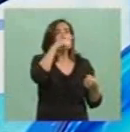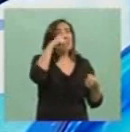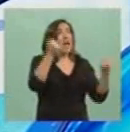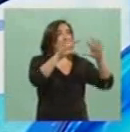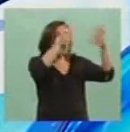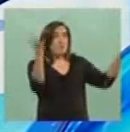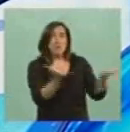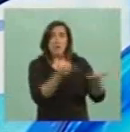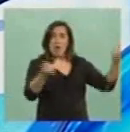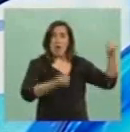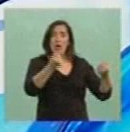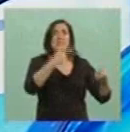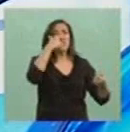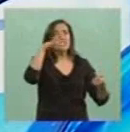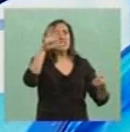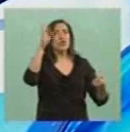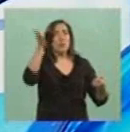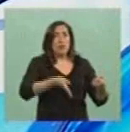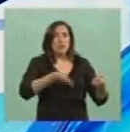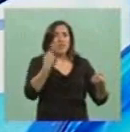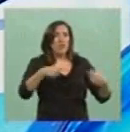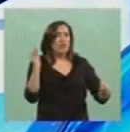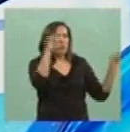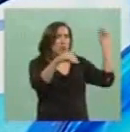75% de componentes nacionales.